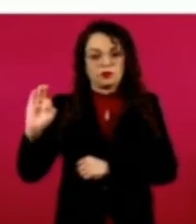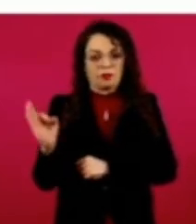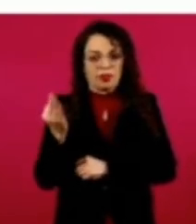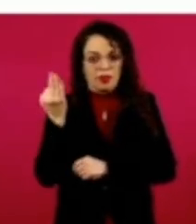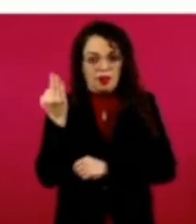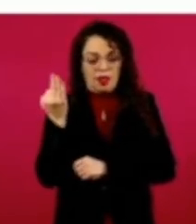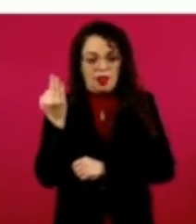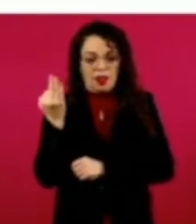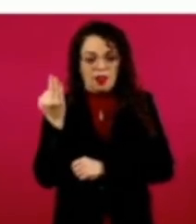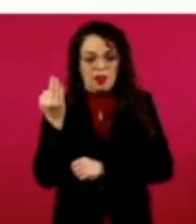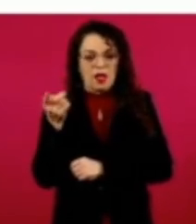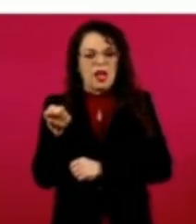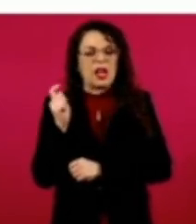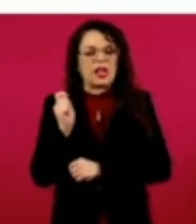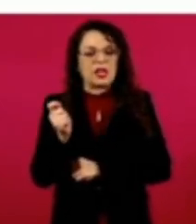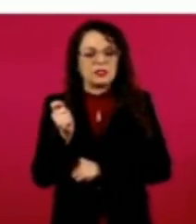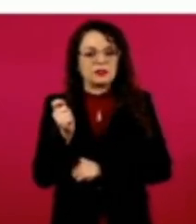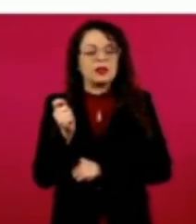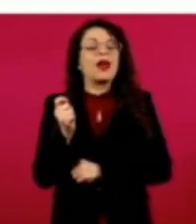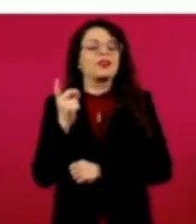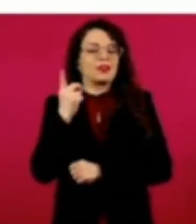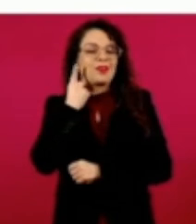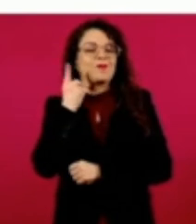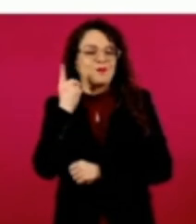este es para diputado federal,